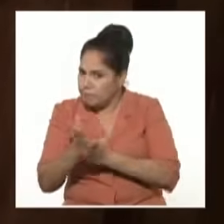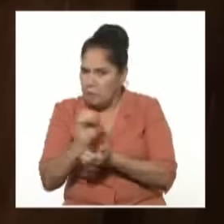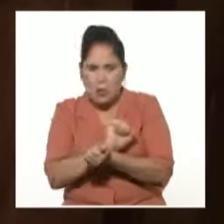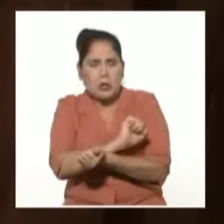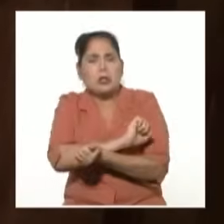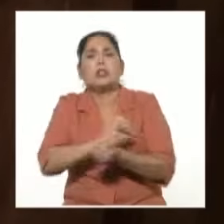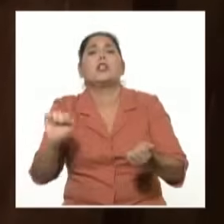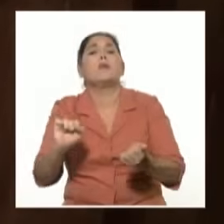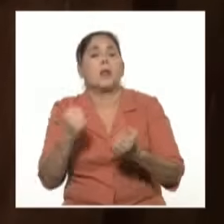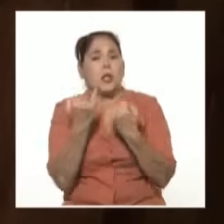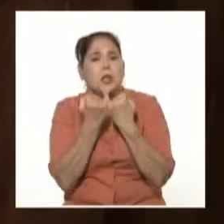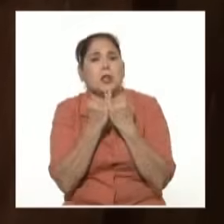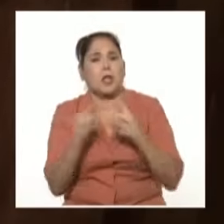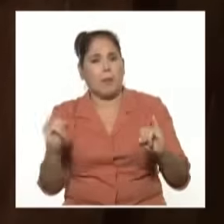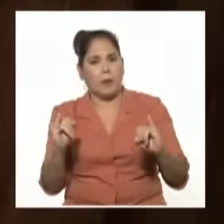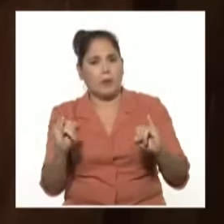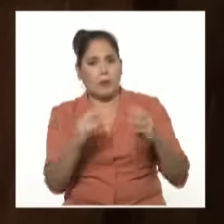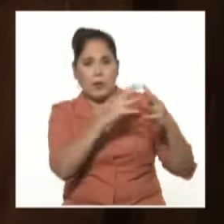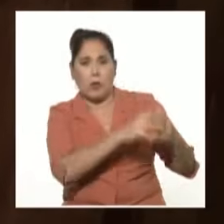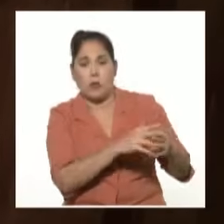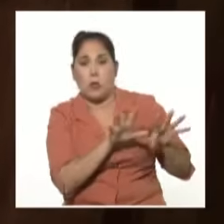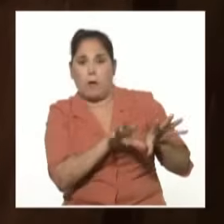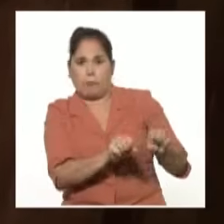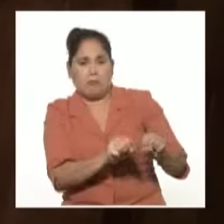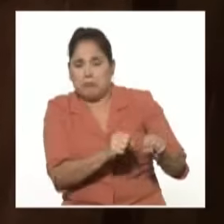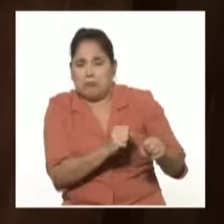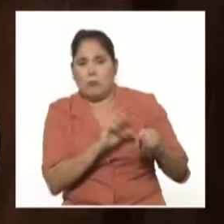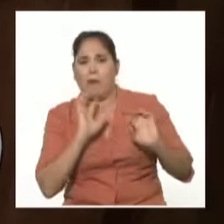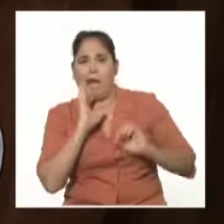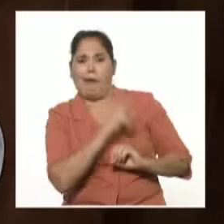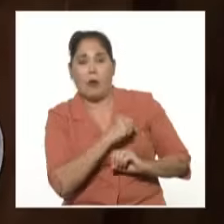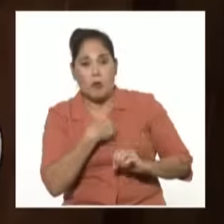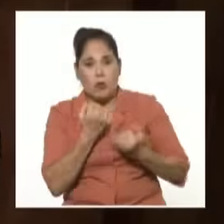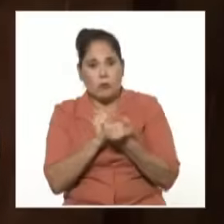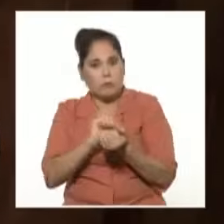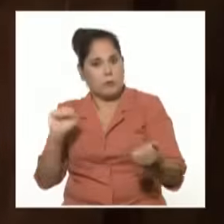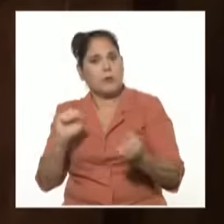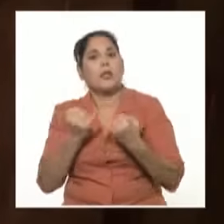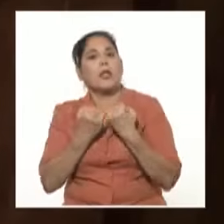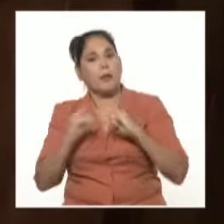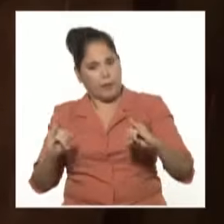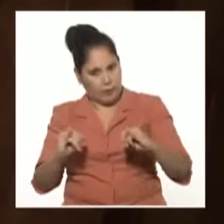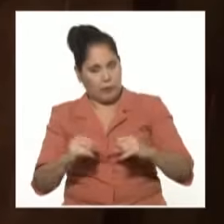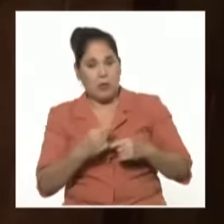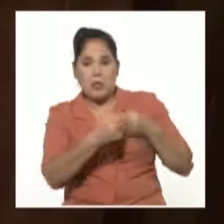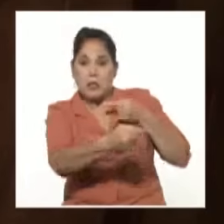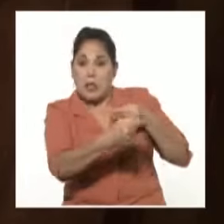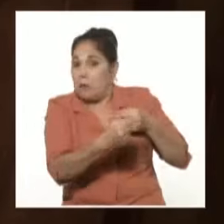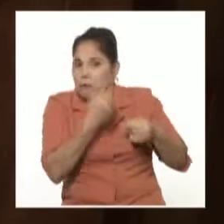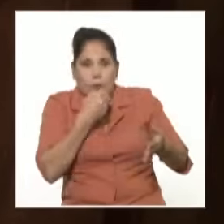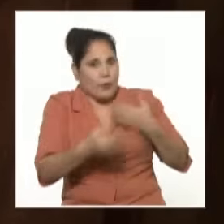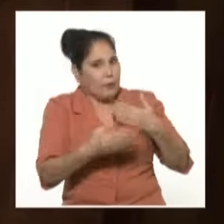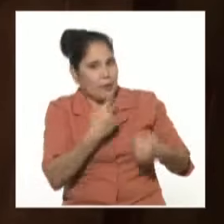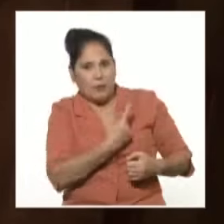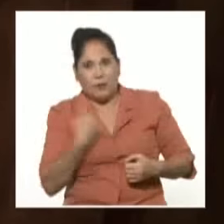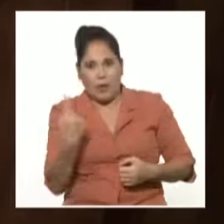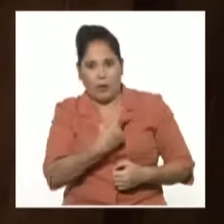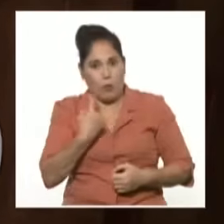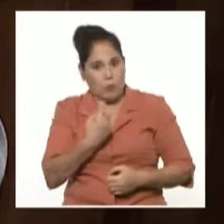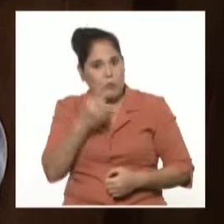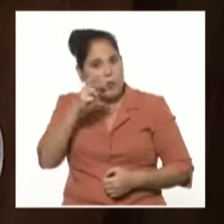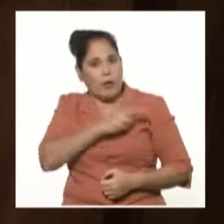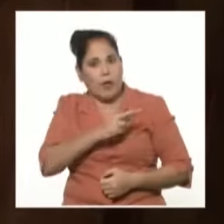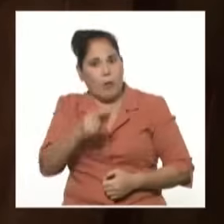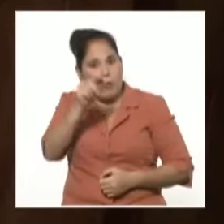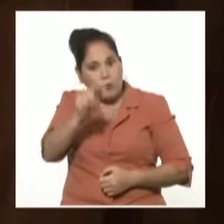libre, independiente y soberana a unas pocas millas del imperio. Lo revolucionario